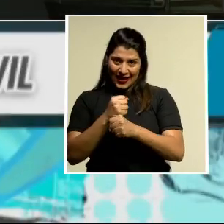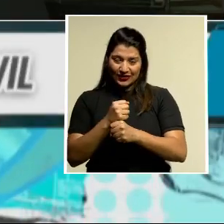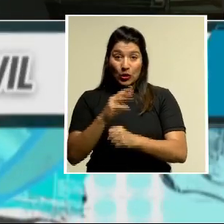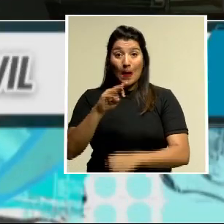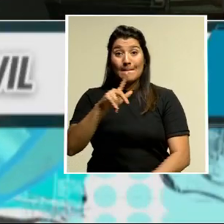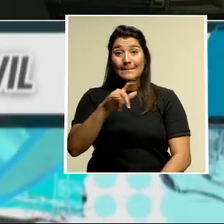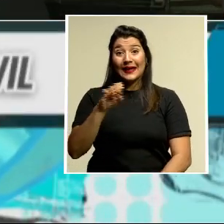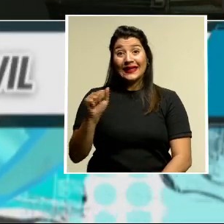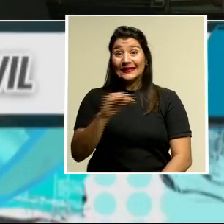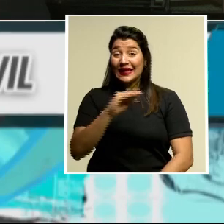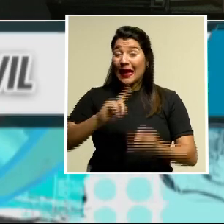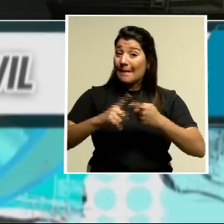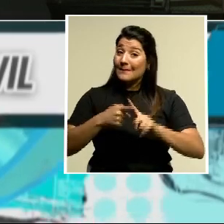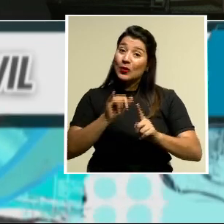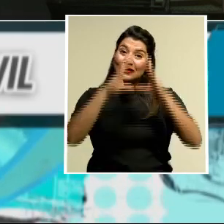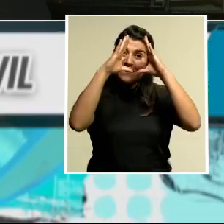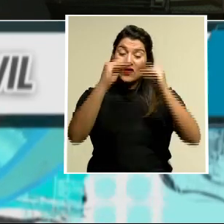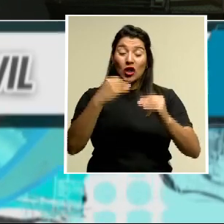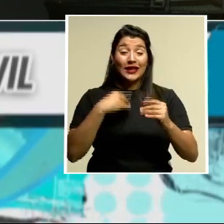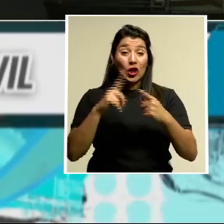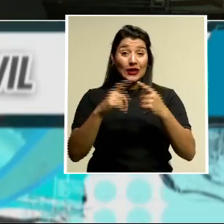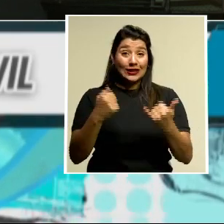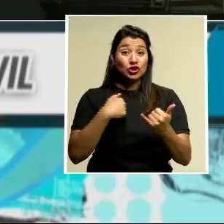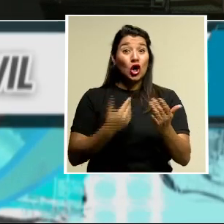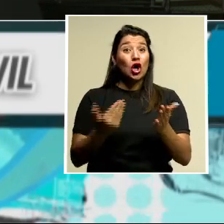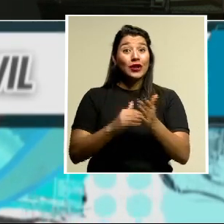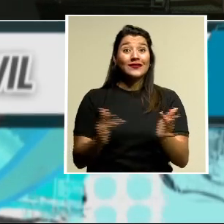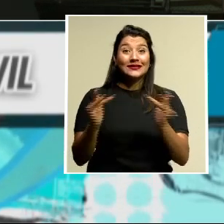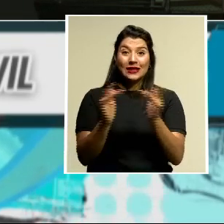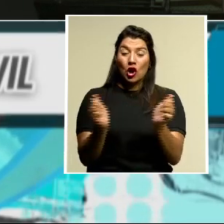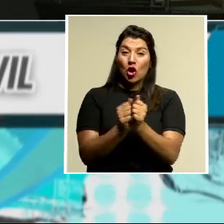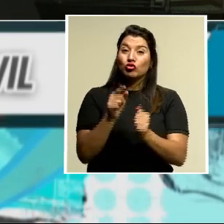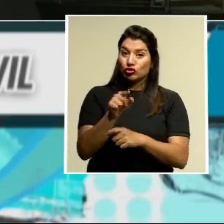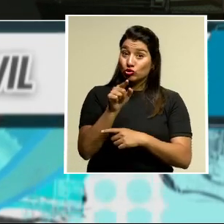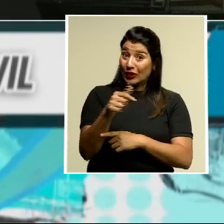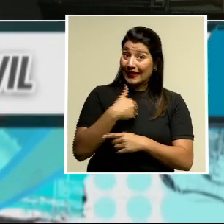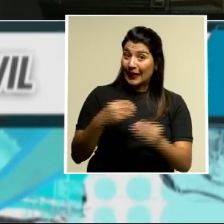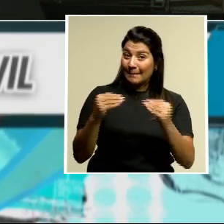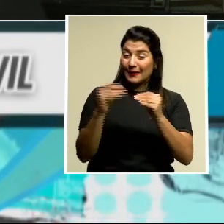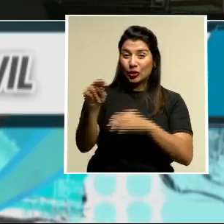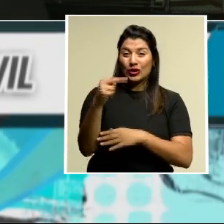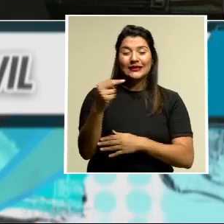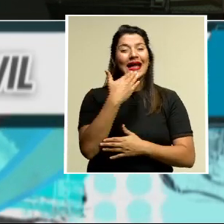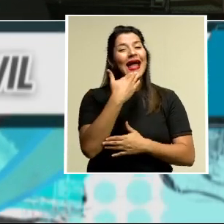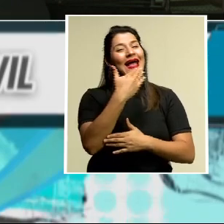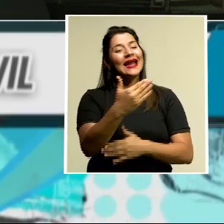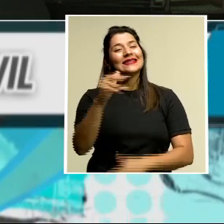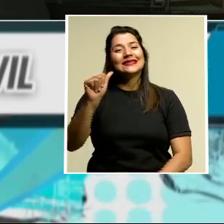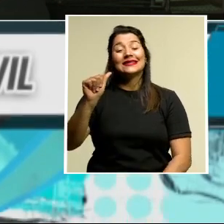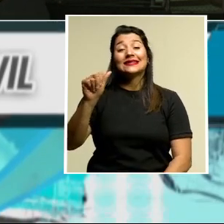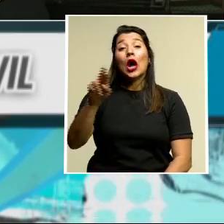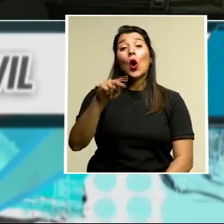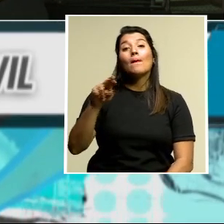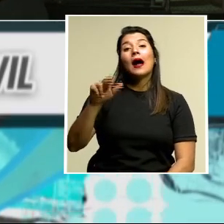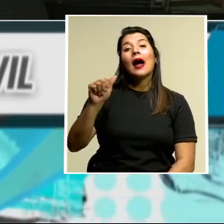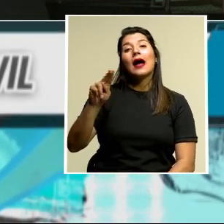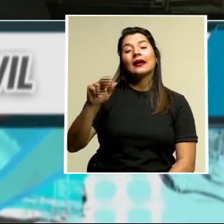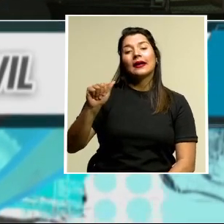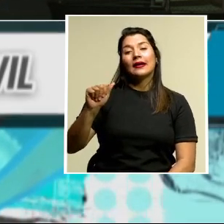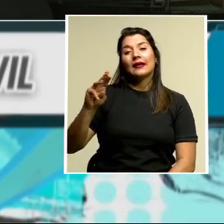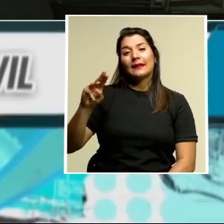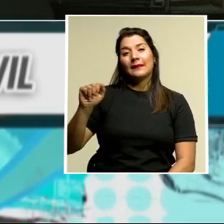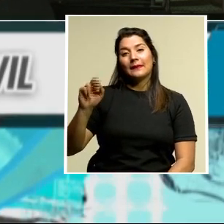amigos televidentes, es la información que tengo de momento. Vuelvo con usted al estudio principal donde tiene más noticias. Muchas gracias a nuestra compañera Ana Marta